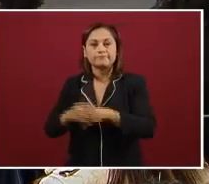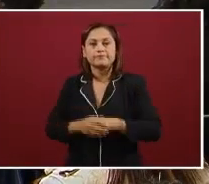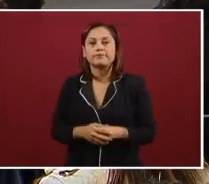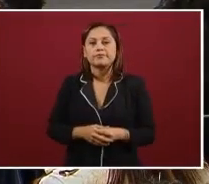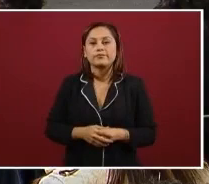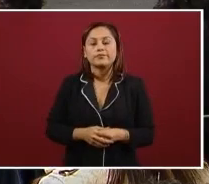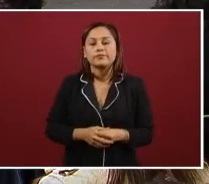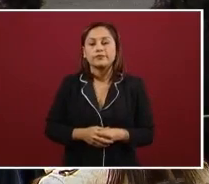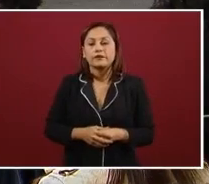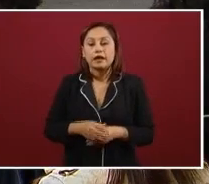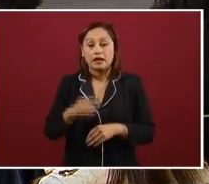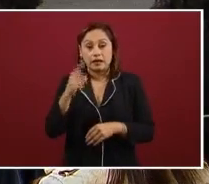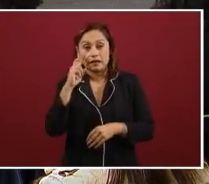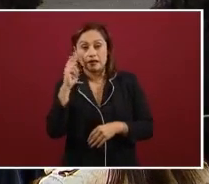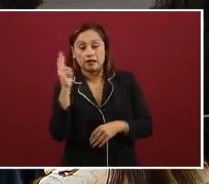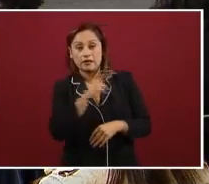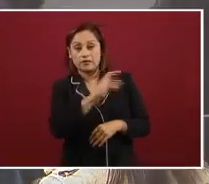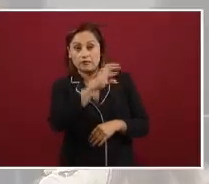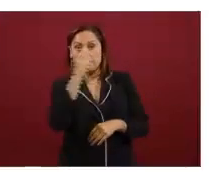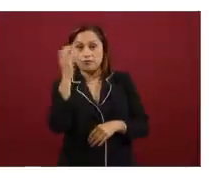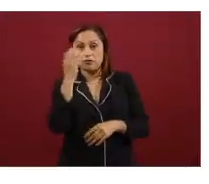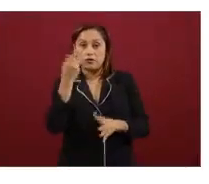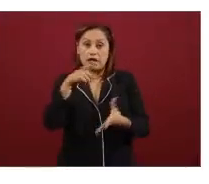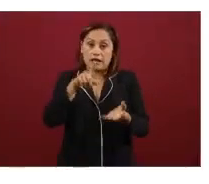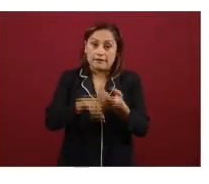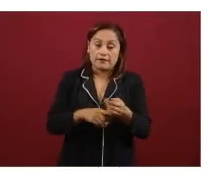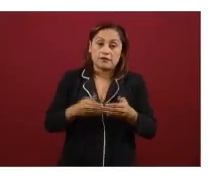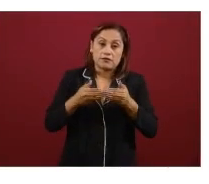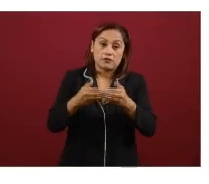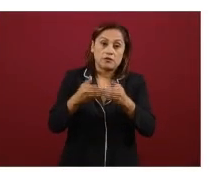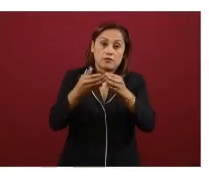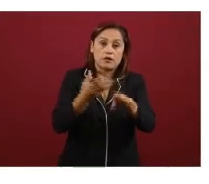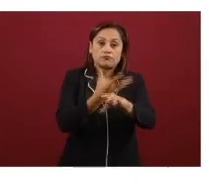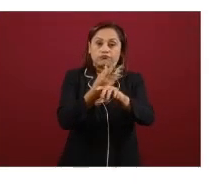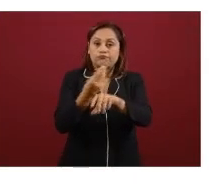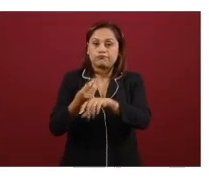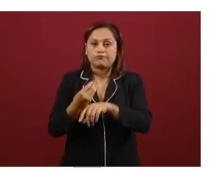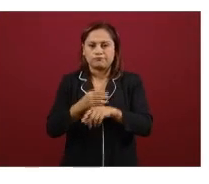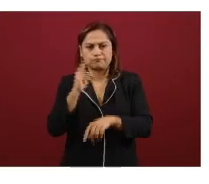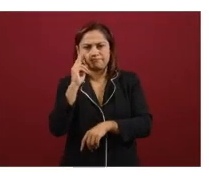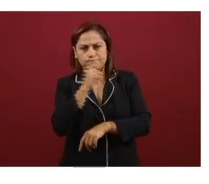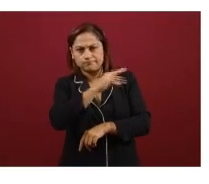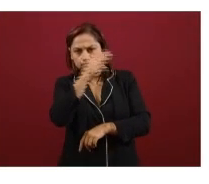reparaciones que se están haciendo en el interior del barco. Lógico, ahí se ve,